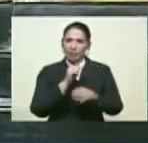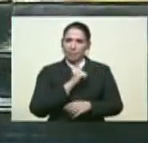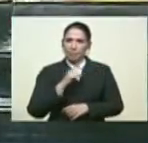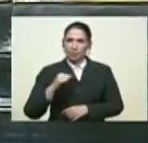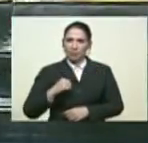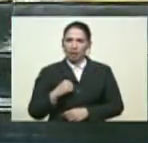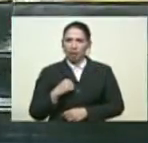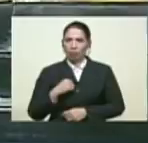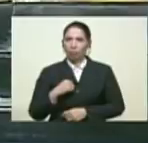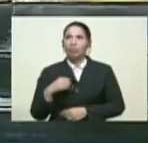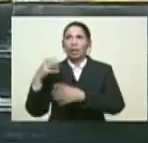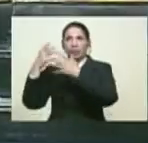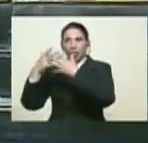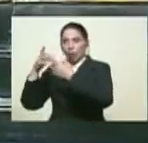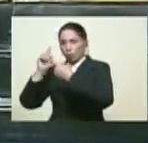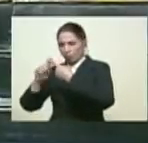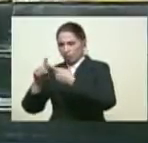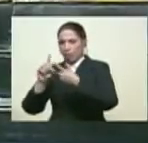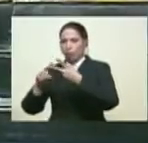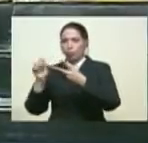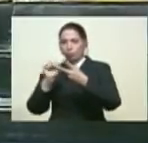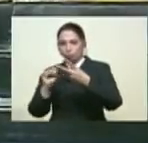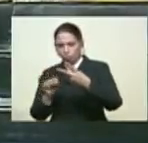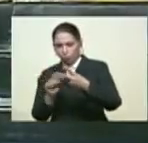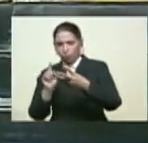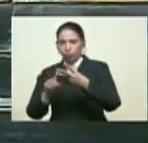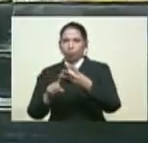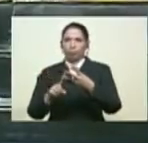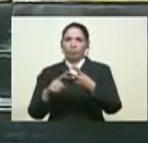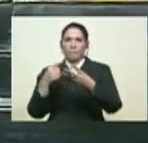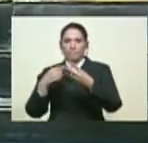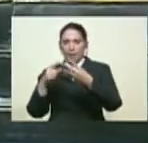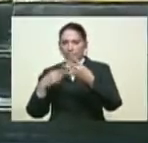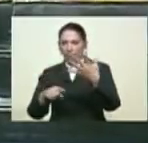del norte, del sur, del este, del oeste.